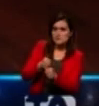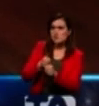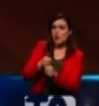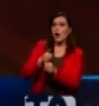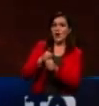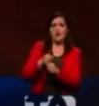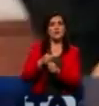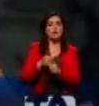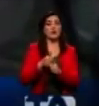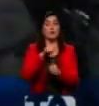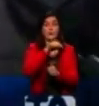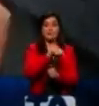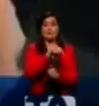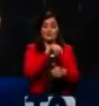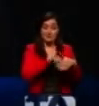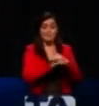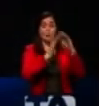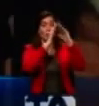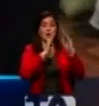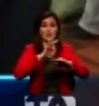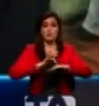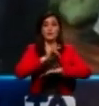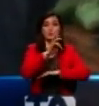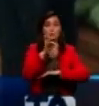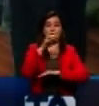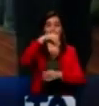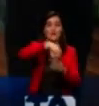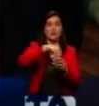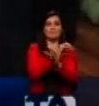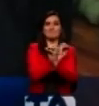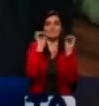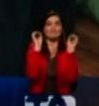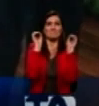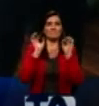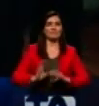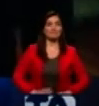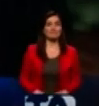sus movimientos y pese a que el operativo ocurrió en la madrugada, no hubo nadie.